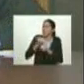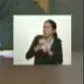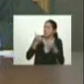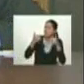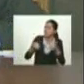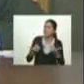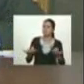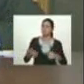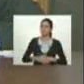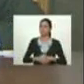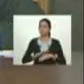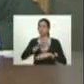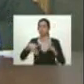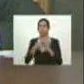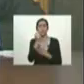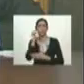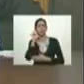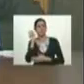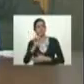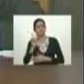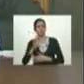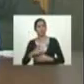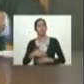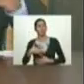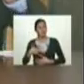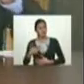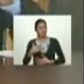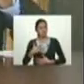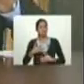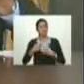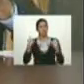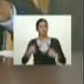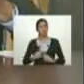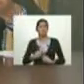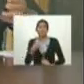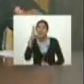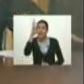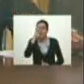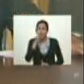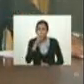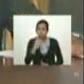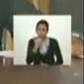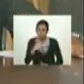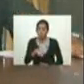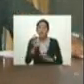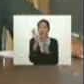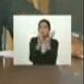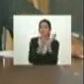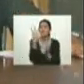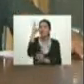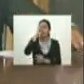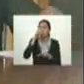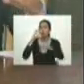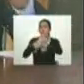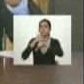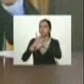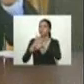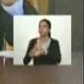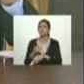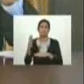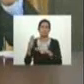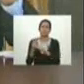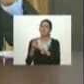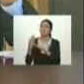venezolanos que se puedan tocar el corazón ahorita tóquense en 3 años que voy a cumplir ahora en abril no me han dejado